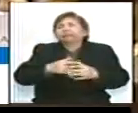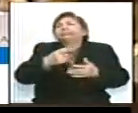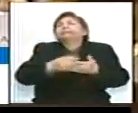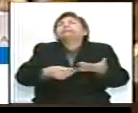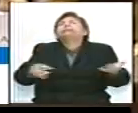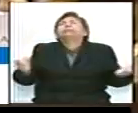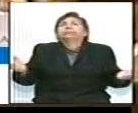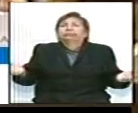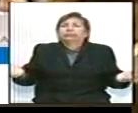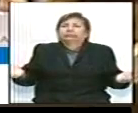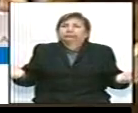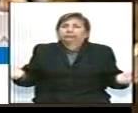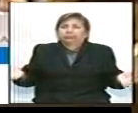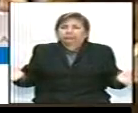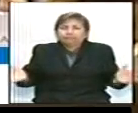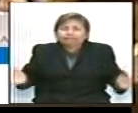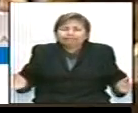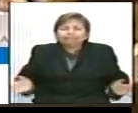tratando?